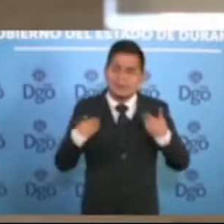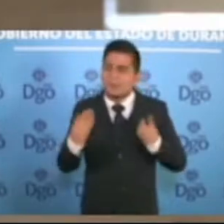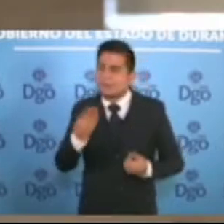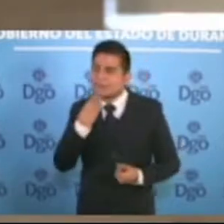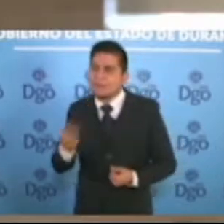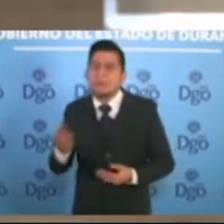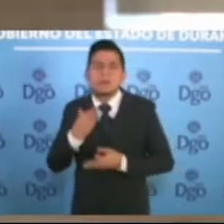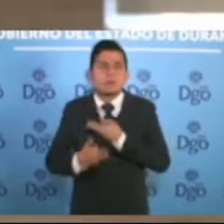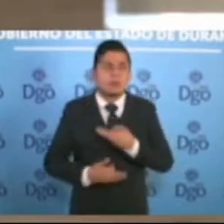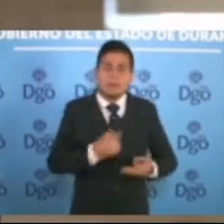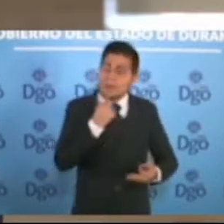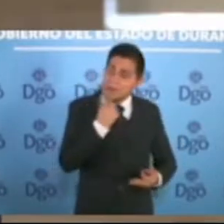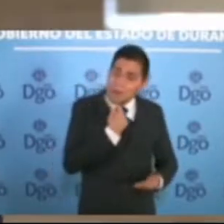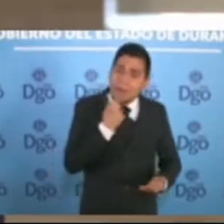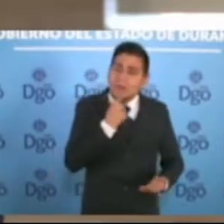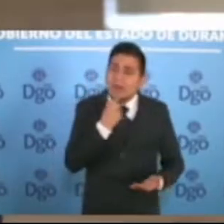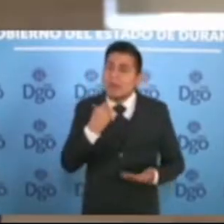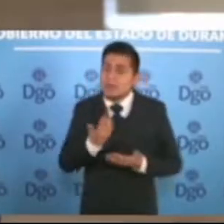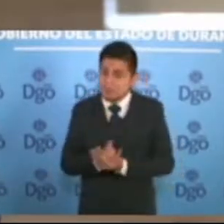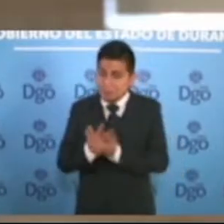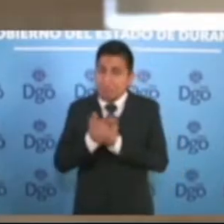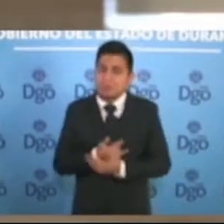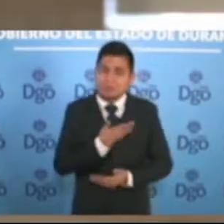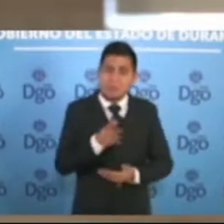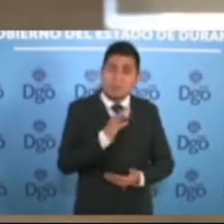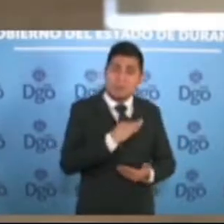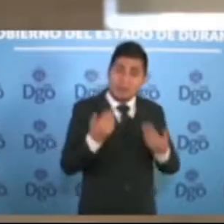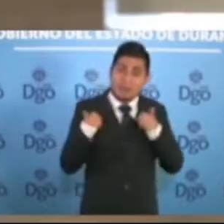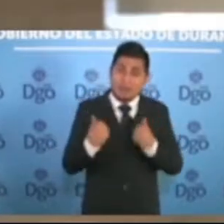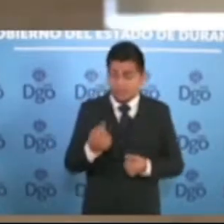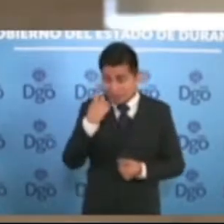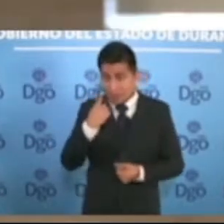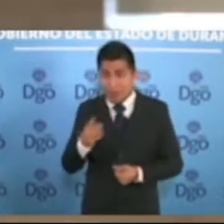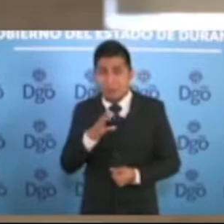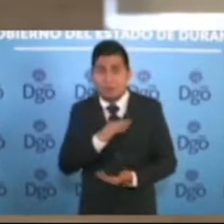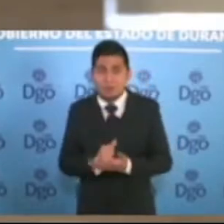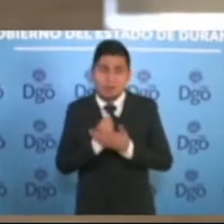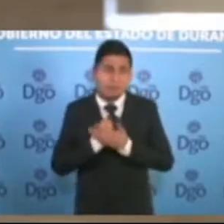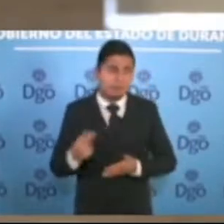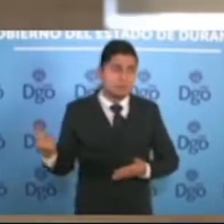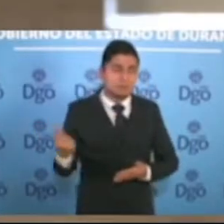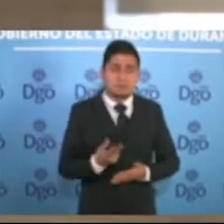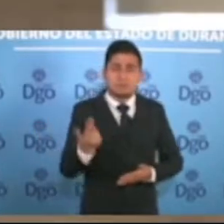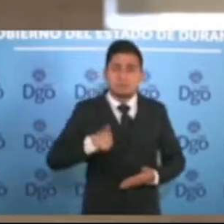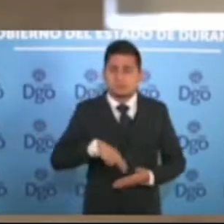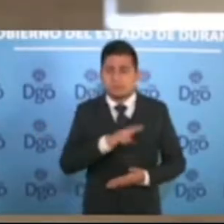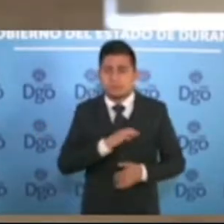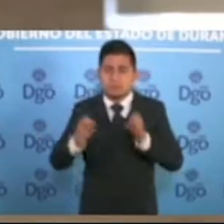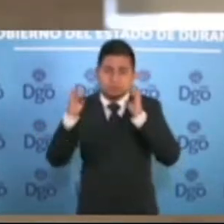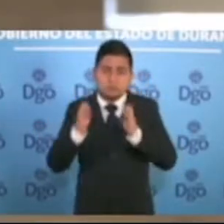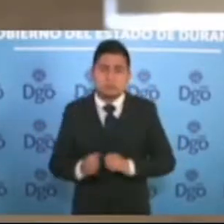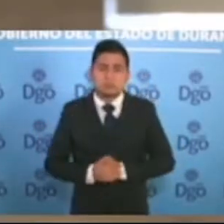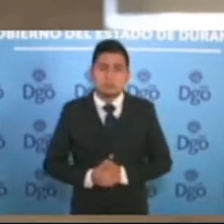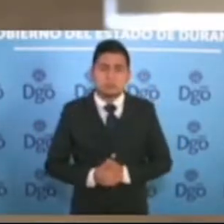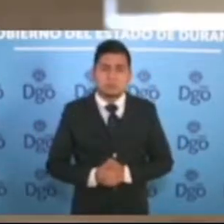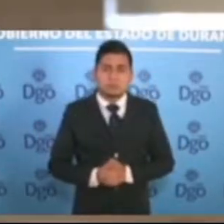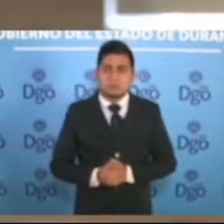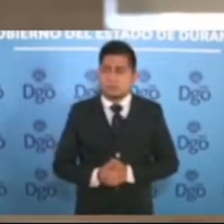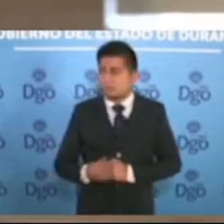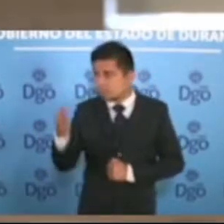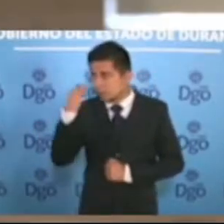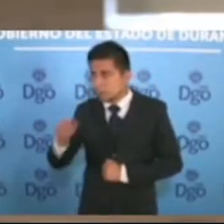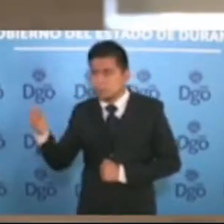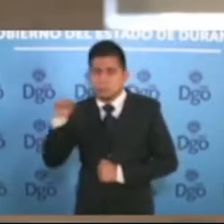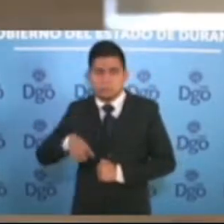del presidente Andrés Manuel López Obrador para atender las necesidades de nuestro Estado. Es tiempo de darle a